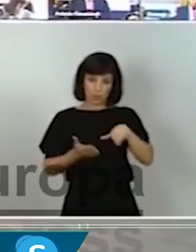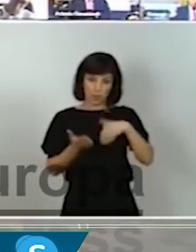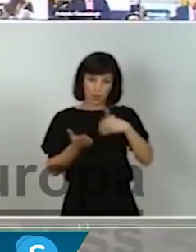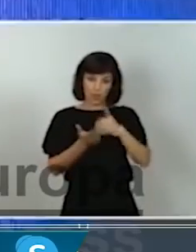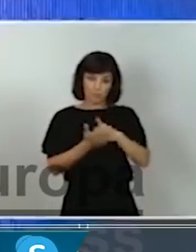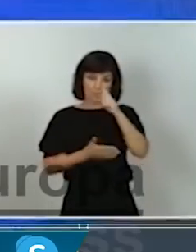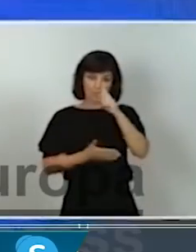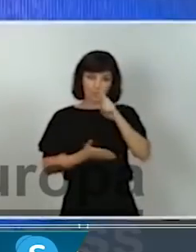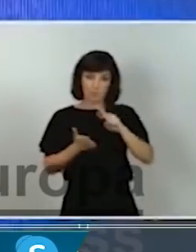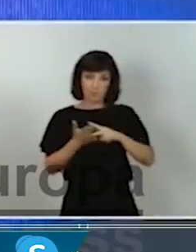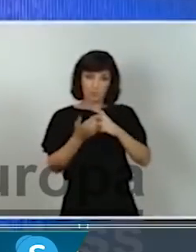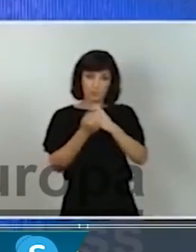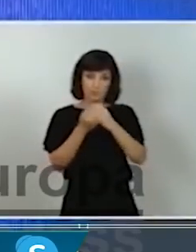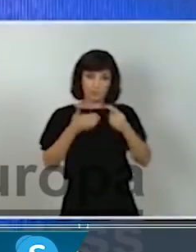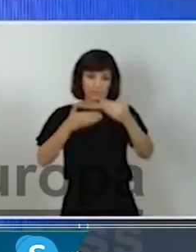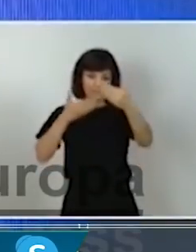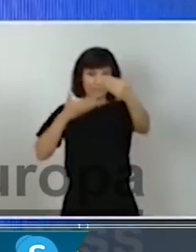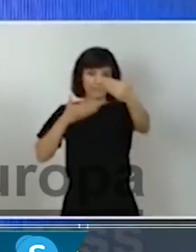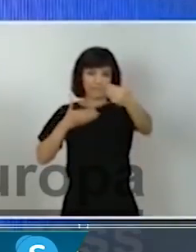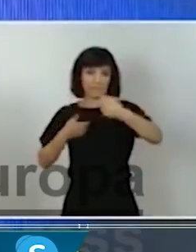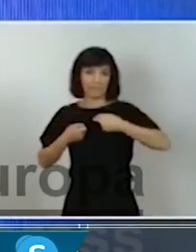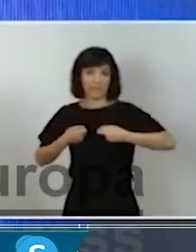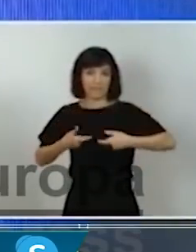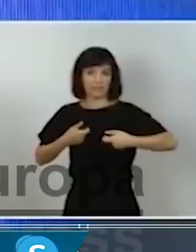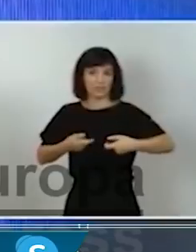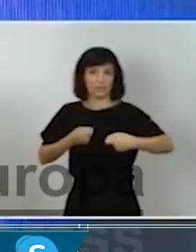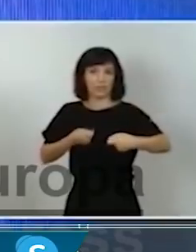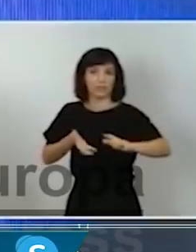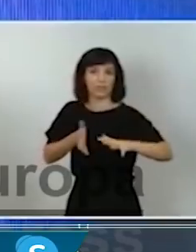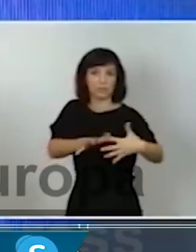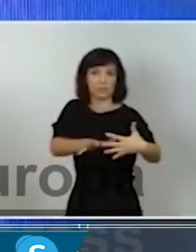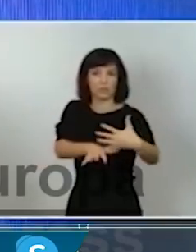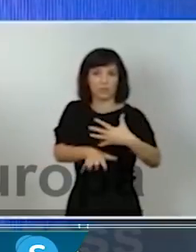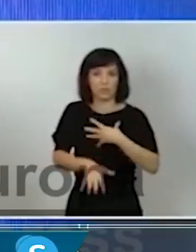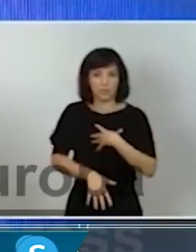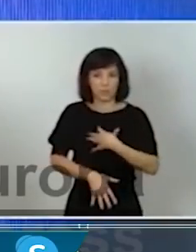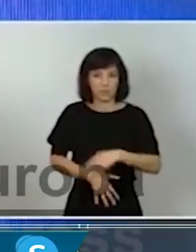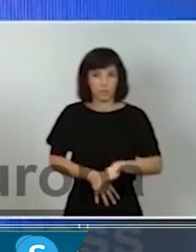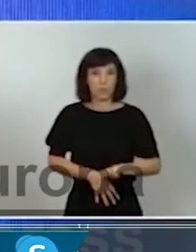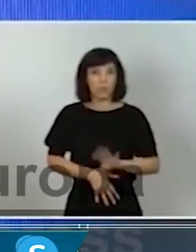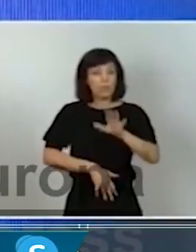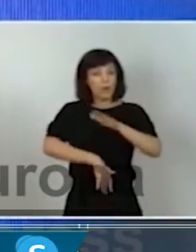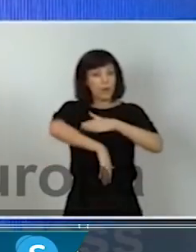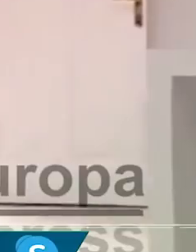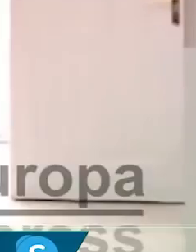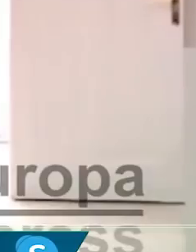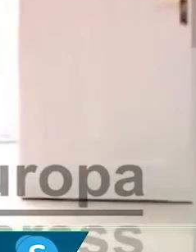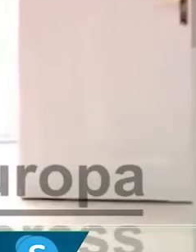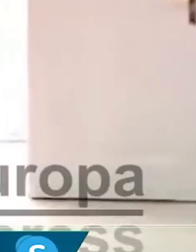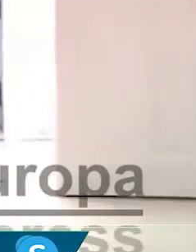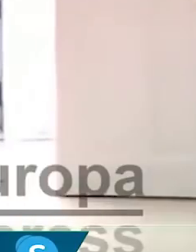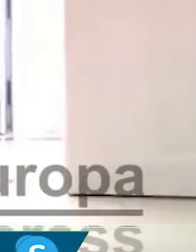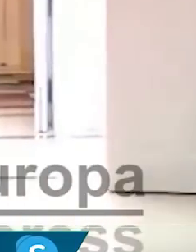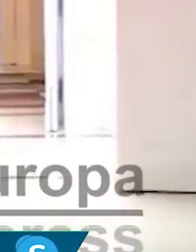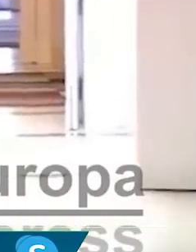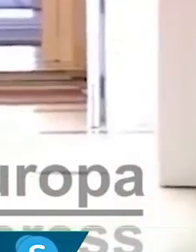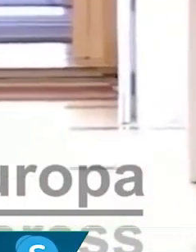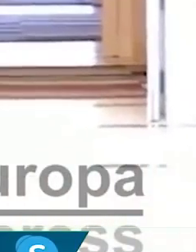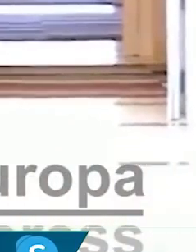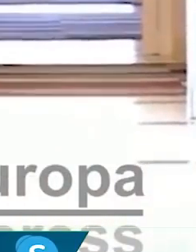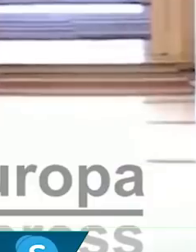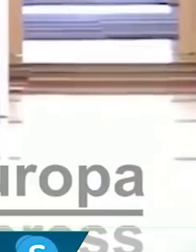obviamente ha mostrado esas incongruencias tan evidentes en las cifras que ha mostrado de manera